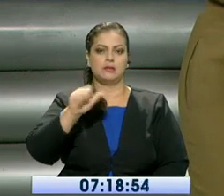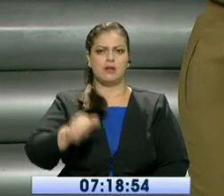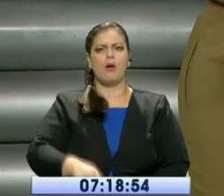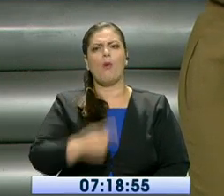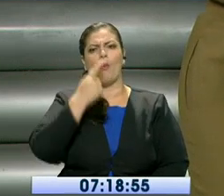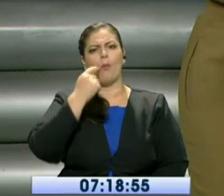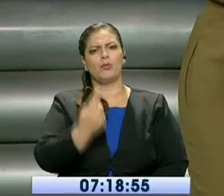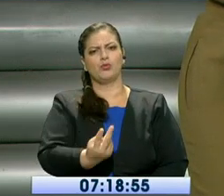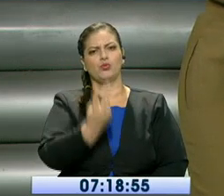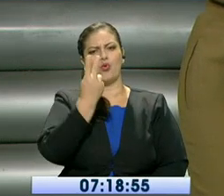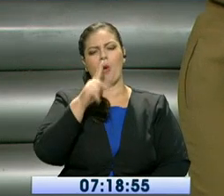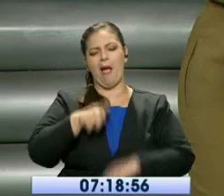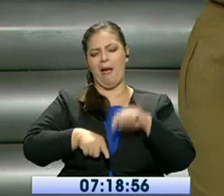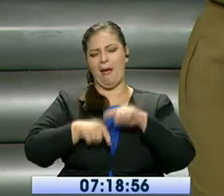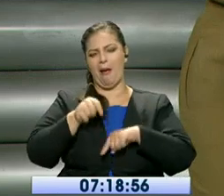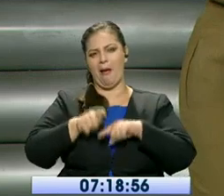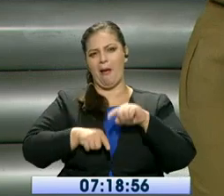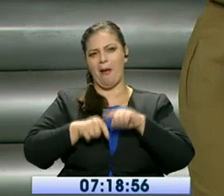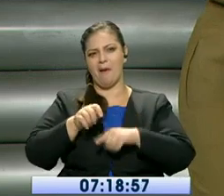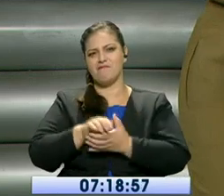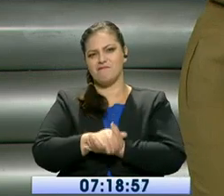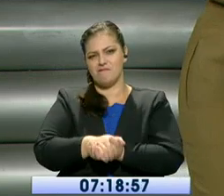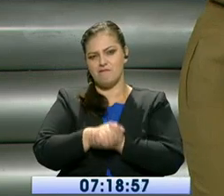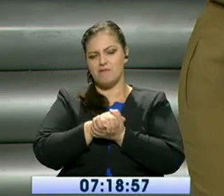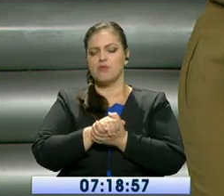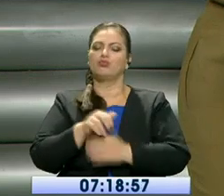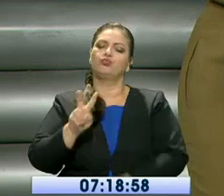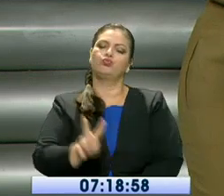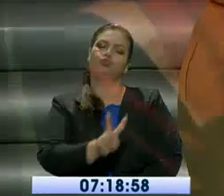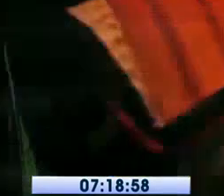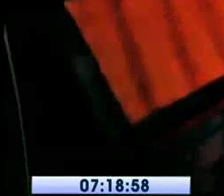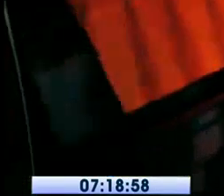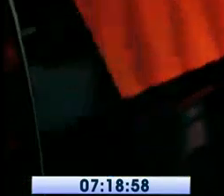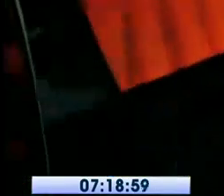cuerpos quedaron tendidos a un costado de la vía.